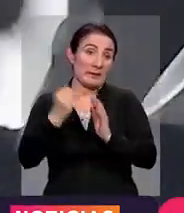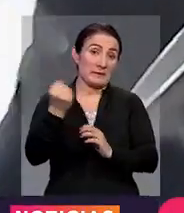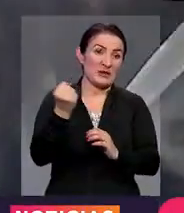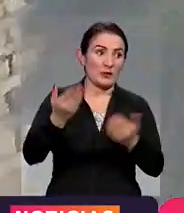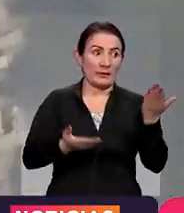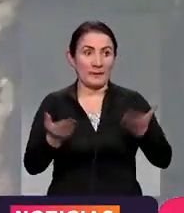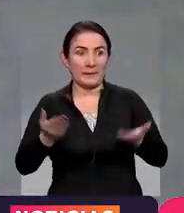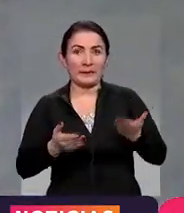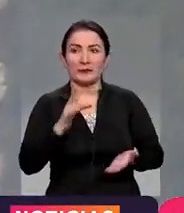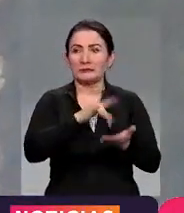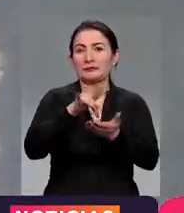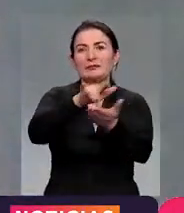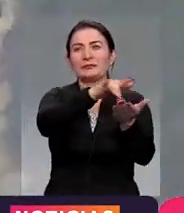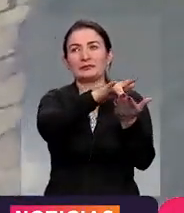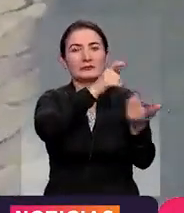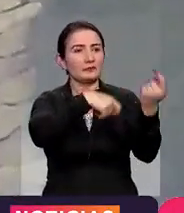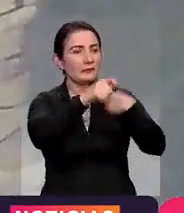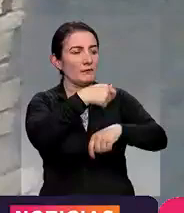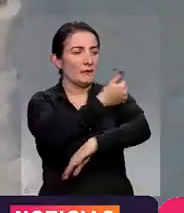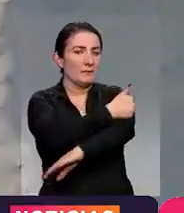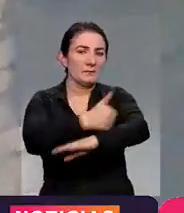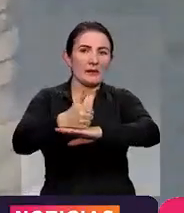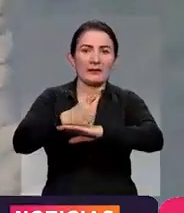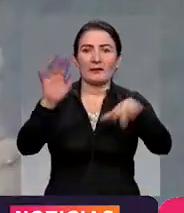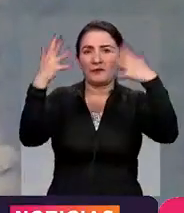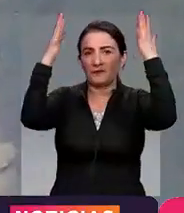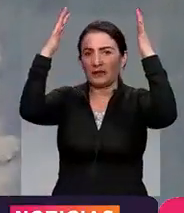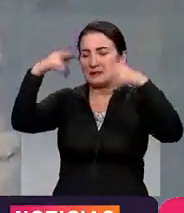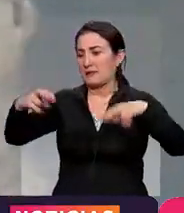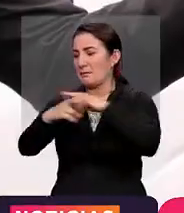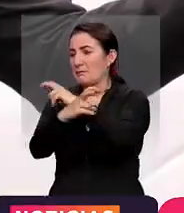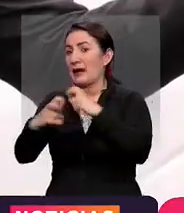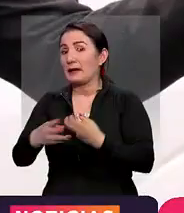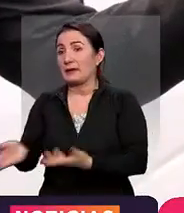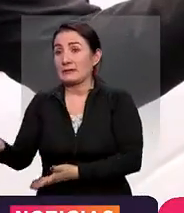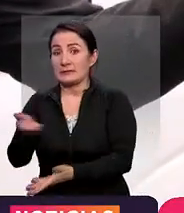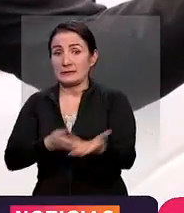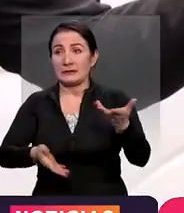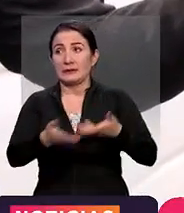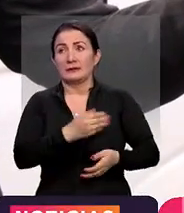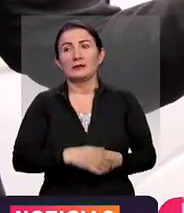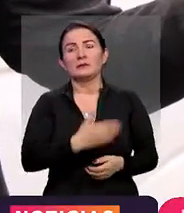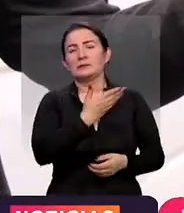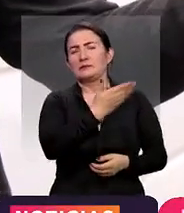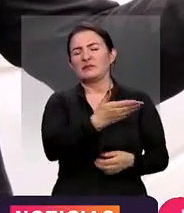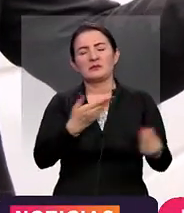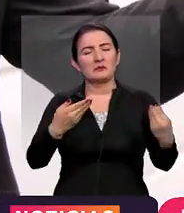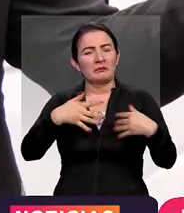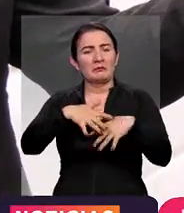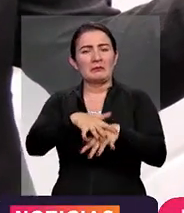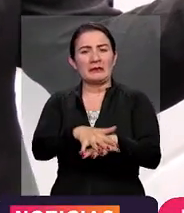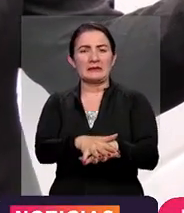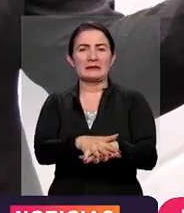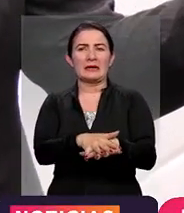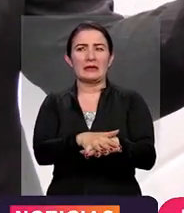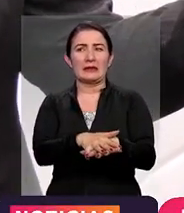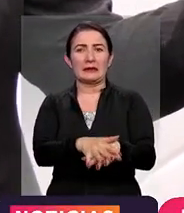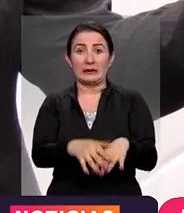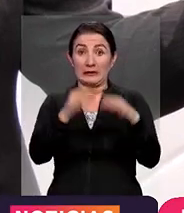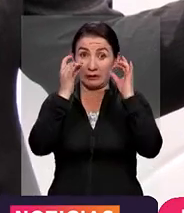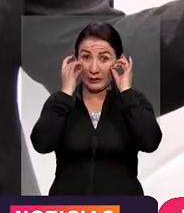zona. Enfocaban su venta en bares, fiestas nocturnas y parques de la ciudad. Este es una mezcla